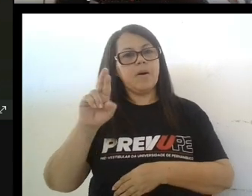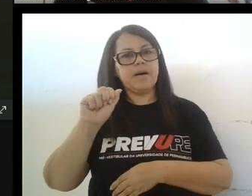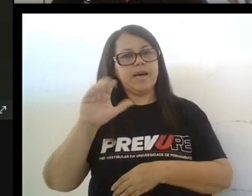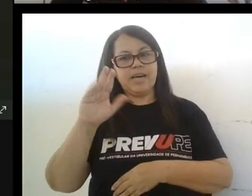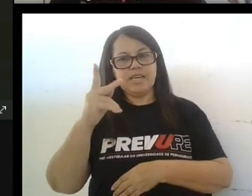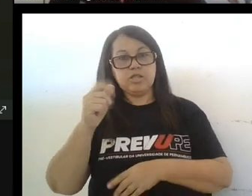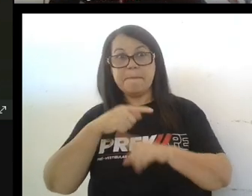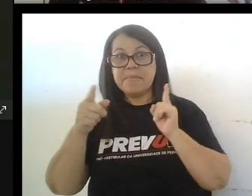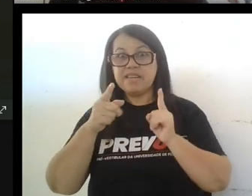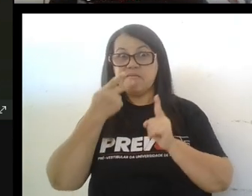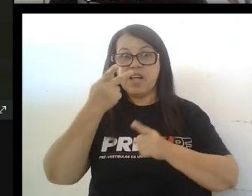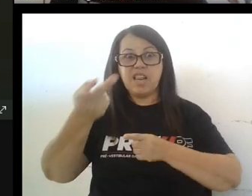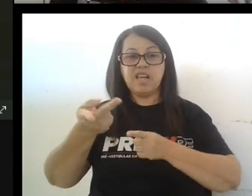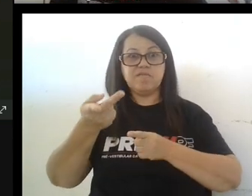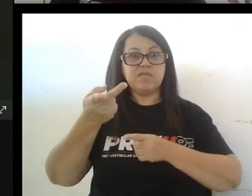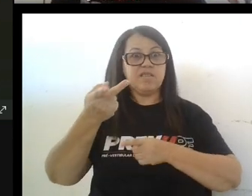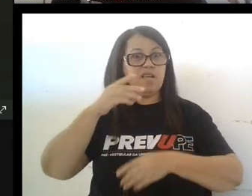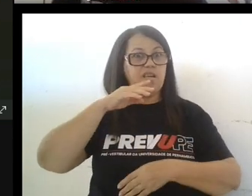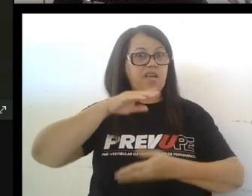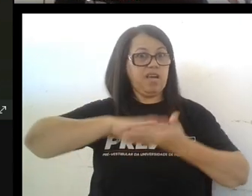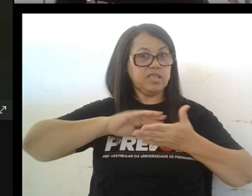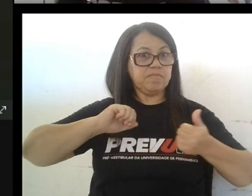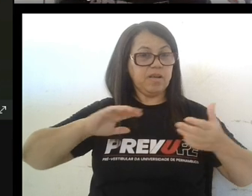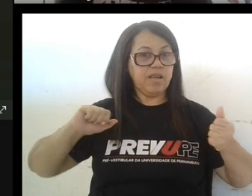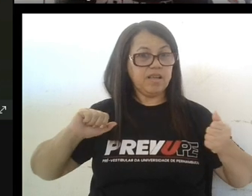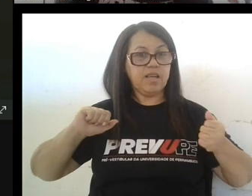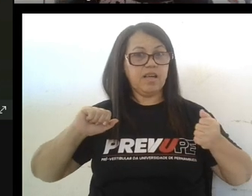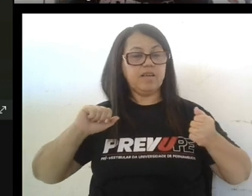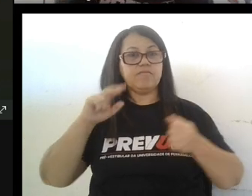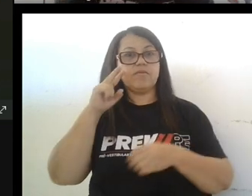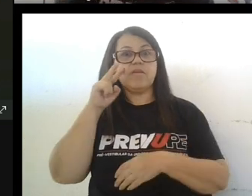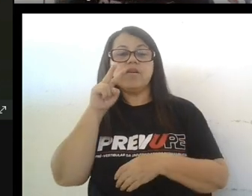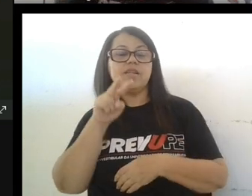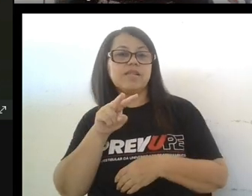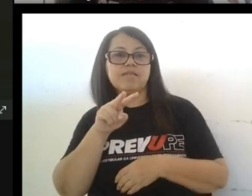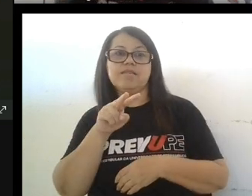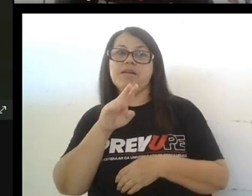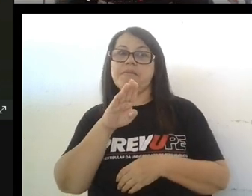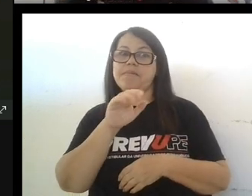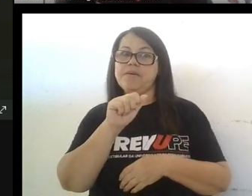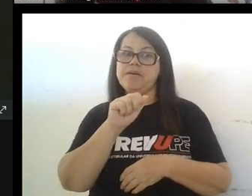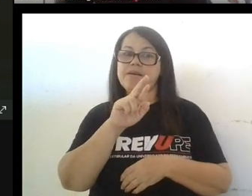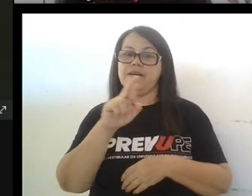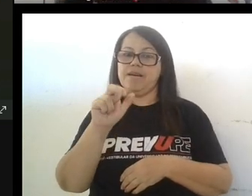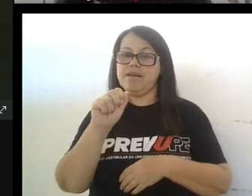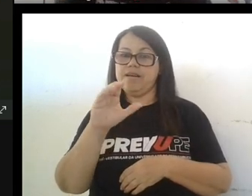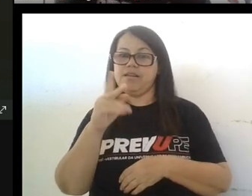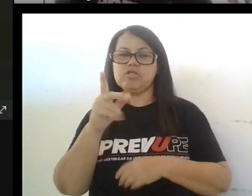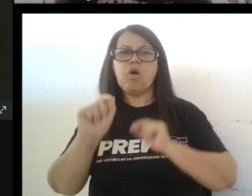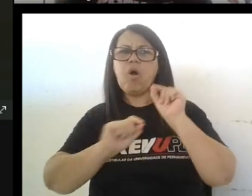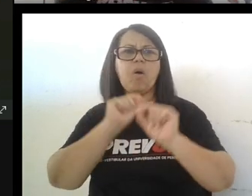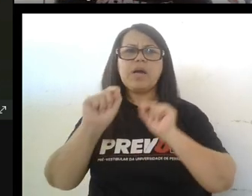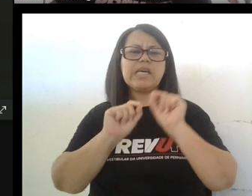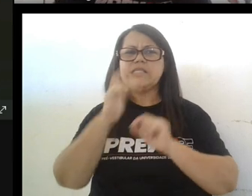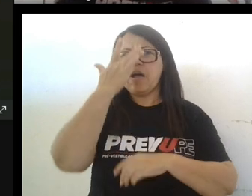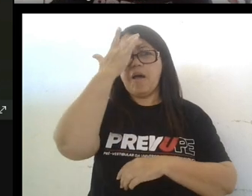palabra en español porque igual existe se le borracho o borracha es la